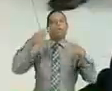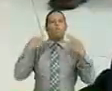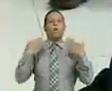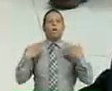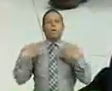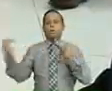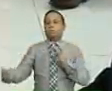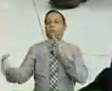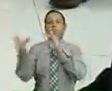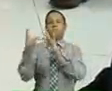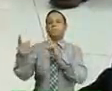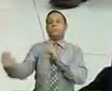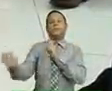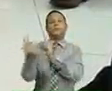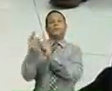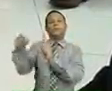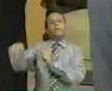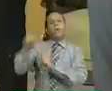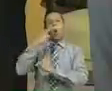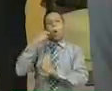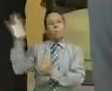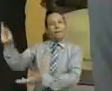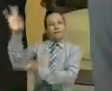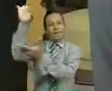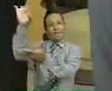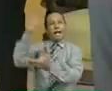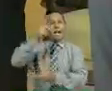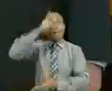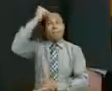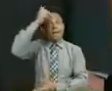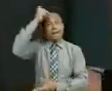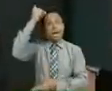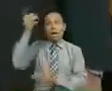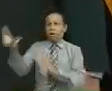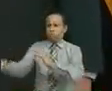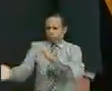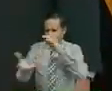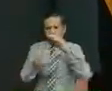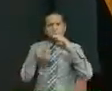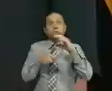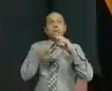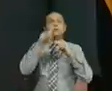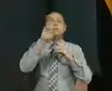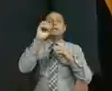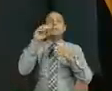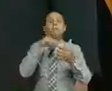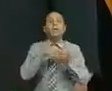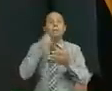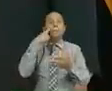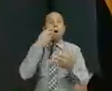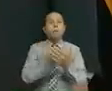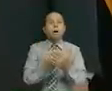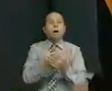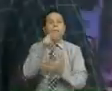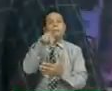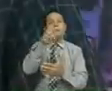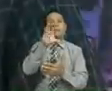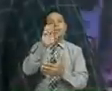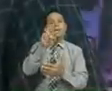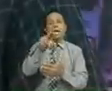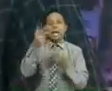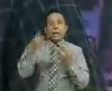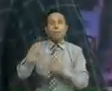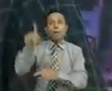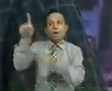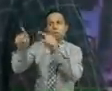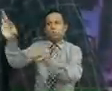en Ecuador, quien otorgó a nuestro país 100.000 pruebas PCR, además de poner a disposición médicos enviados por la canciller alemana,